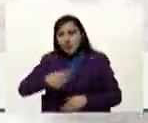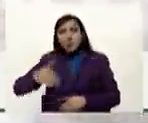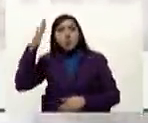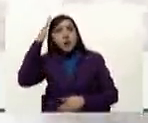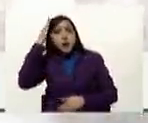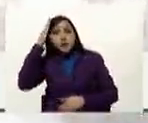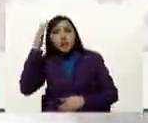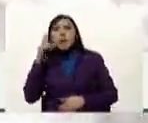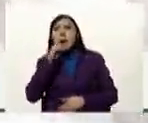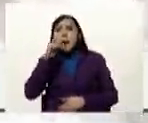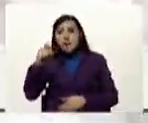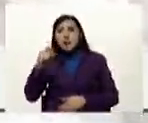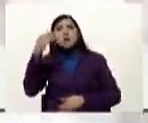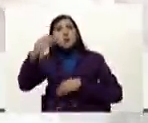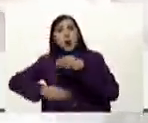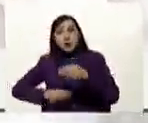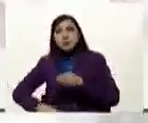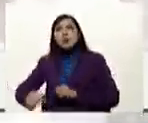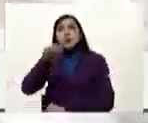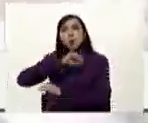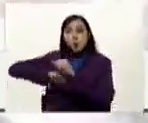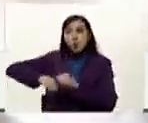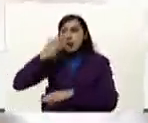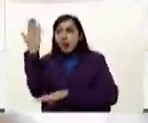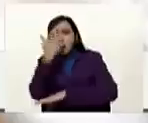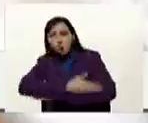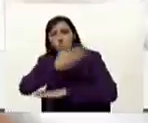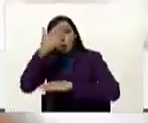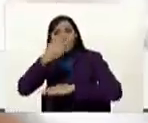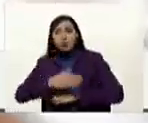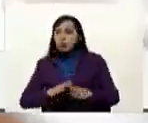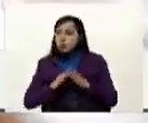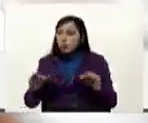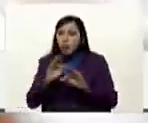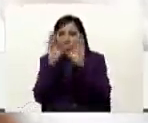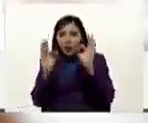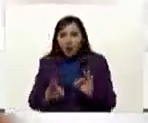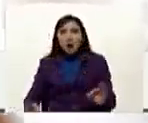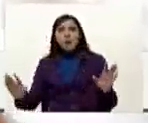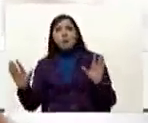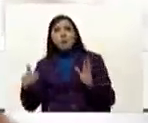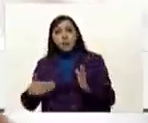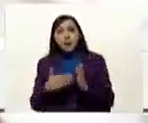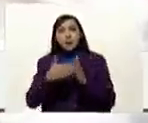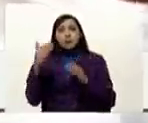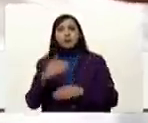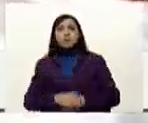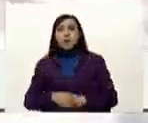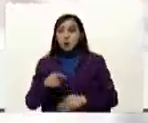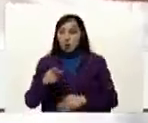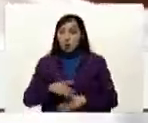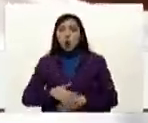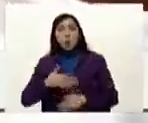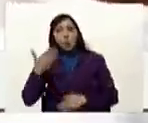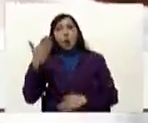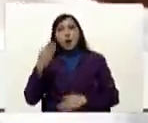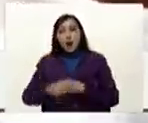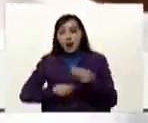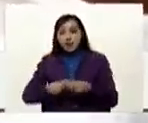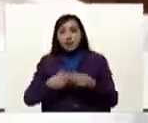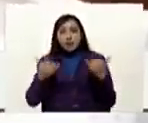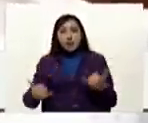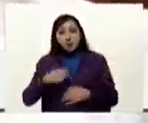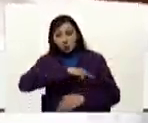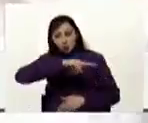lo ha hecho el presidente enfrentando bloqueo, enfrentando todas las condiciones internacionales, y que usted lo logró, presidente. Y aquí